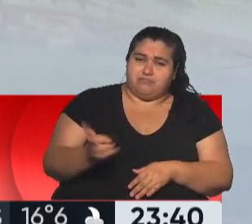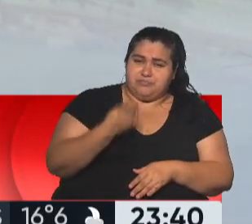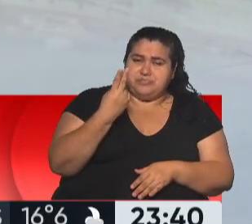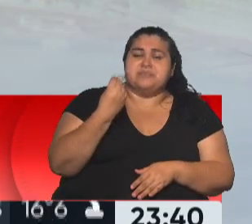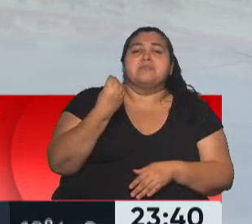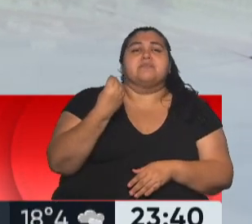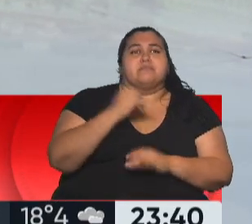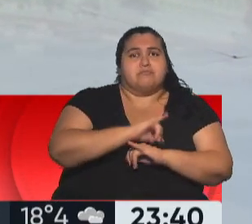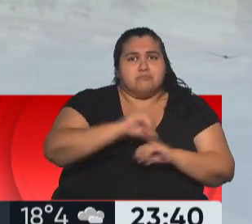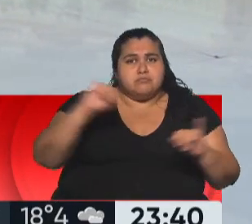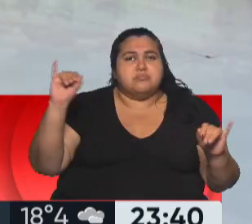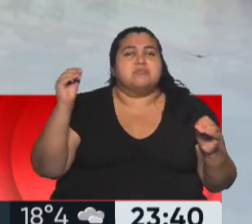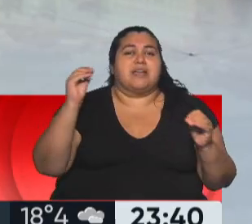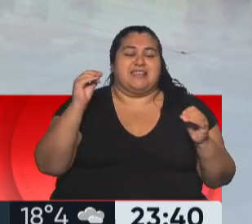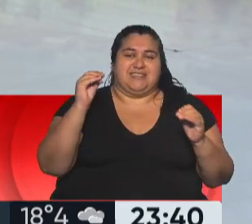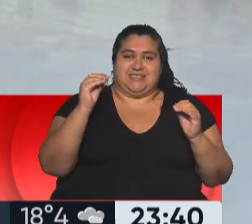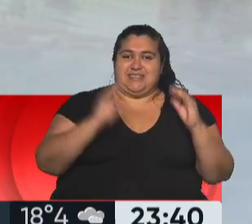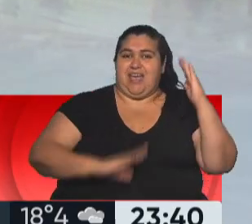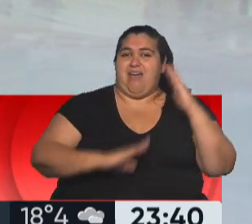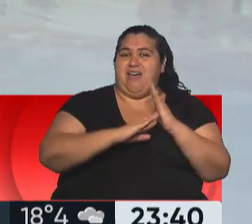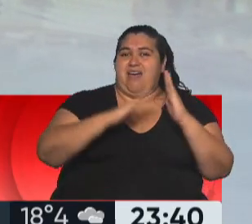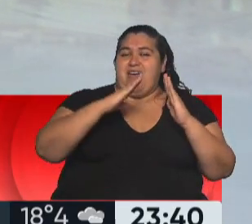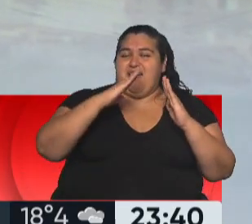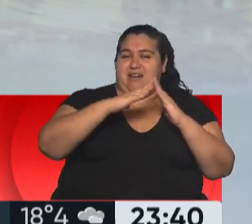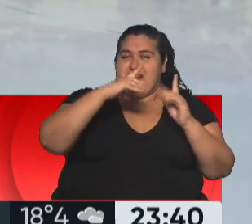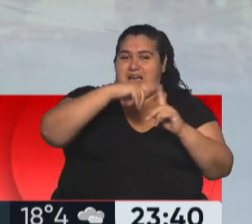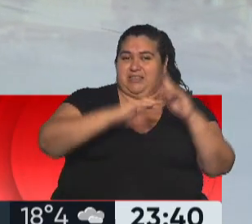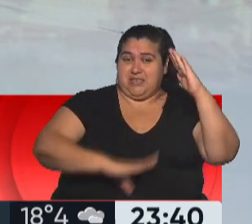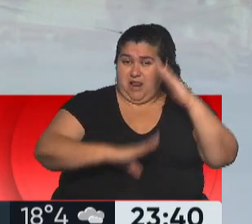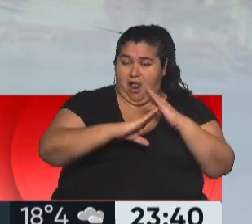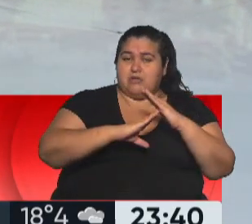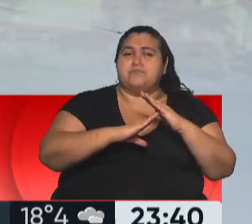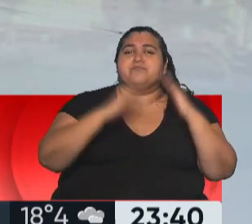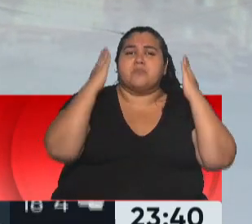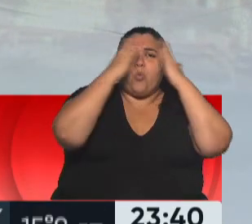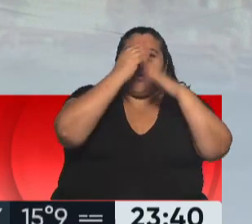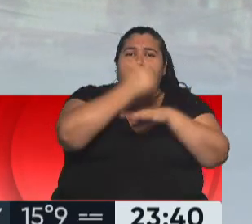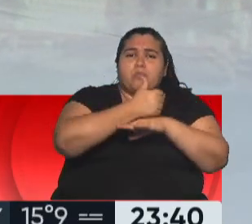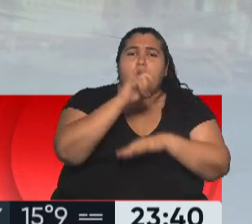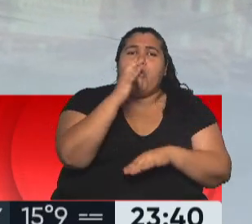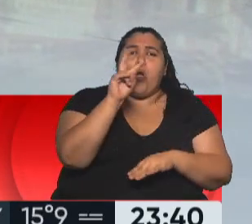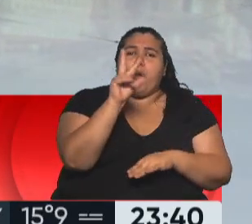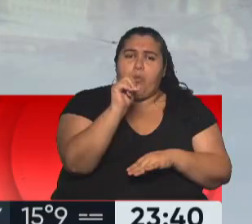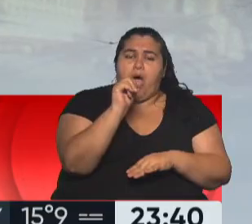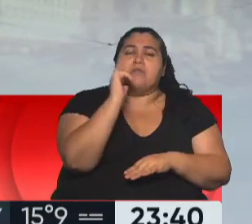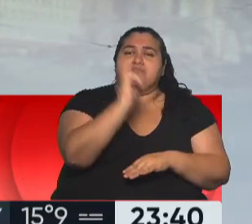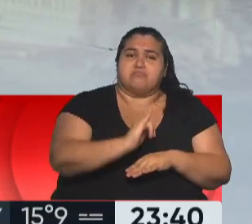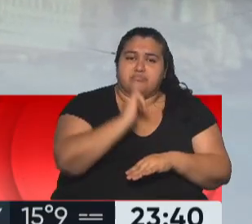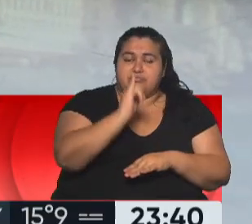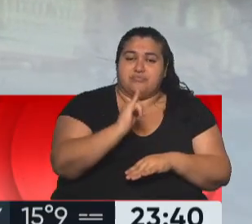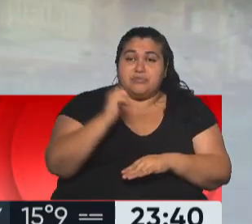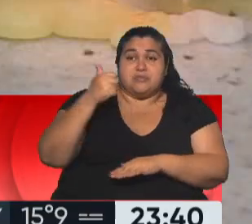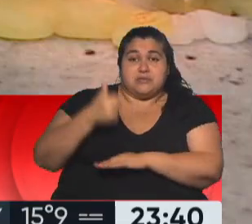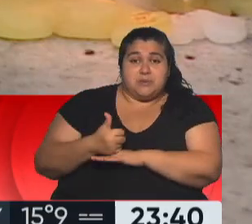acercaron a la Catedral de Buenos Aires. A la mañana hubo una misa encabezada por Jorge García Cuerva y durante todo el día mucha gente. Vicky da Costa estuvo en el